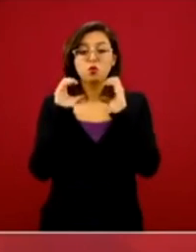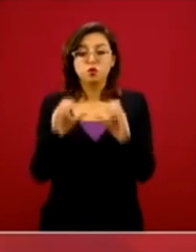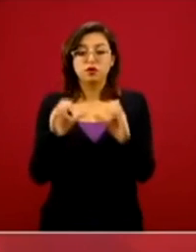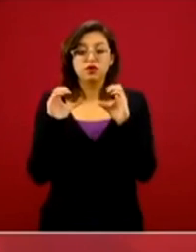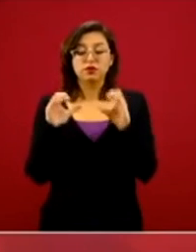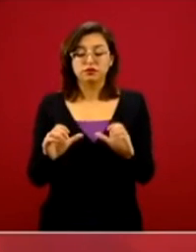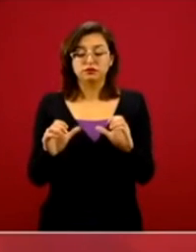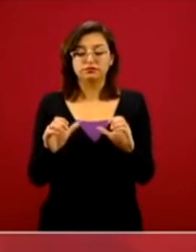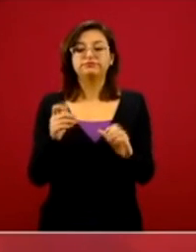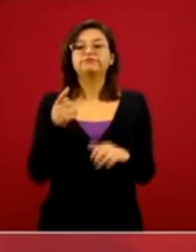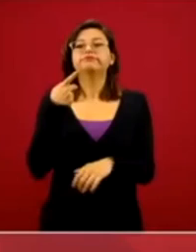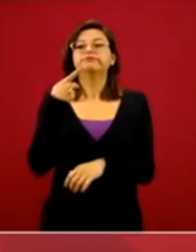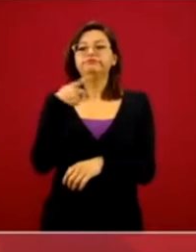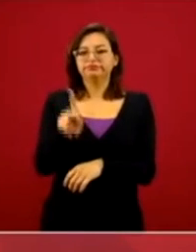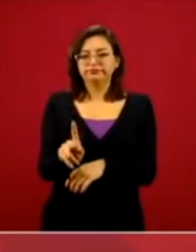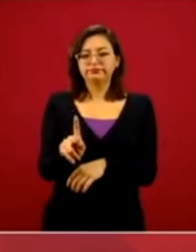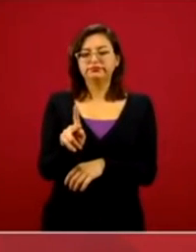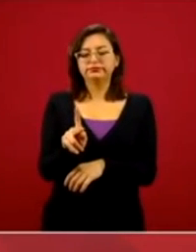qué.